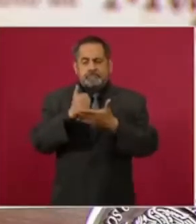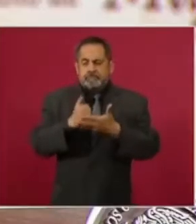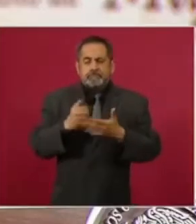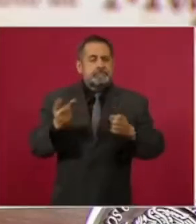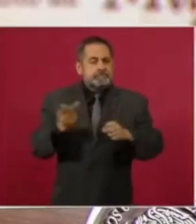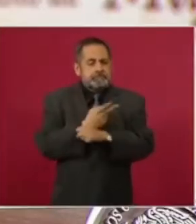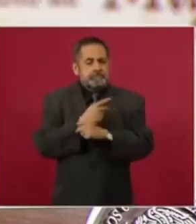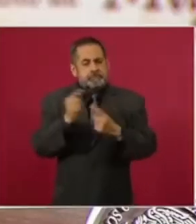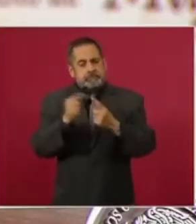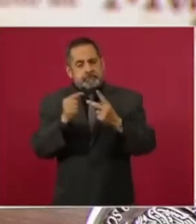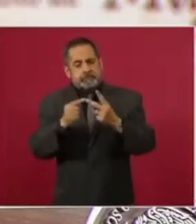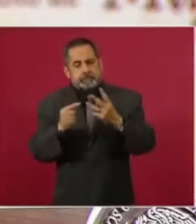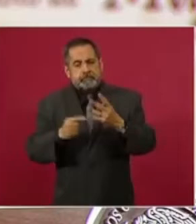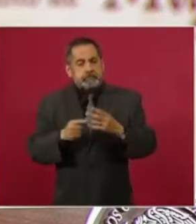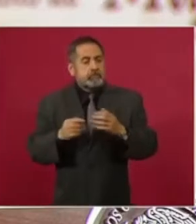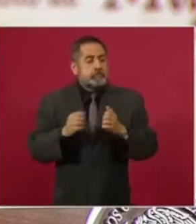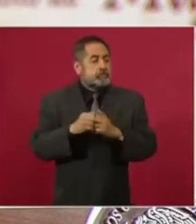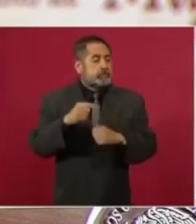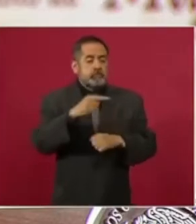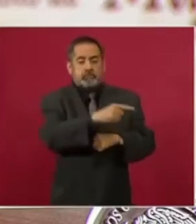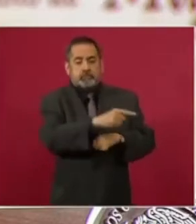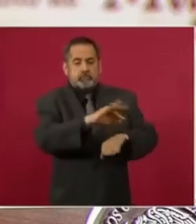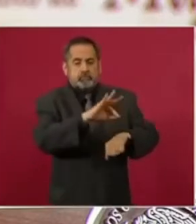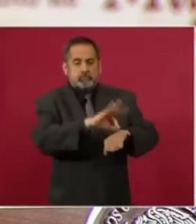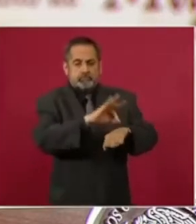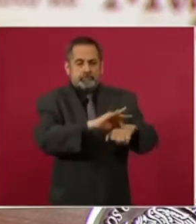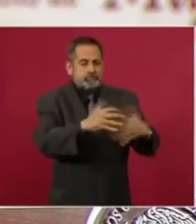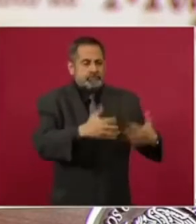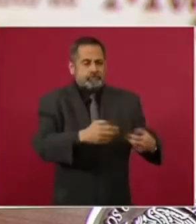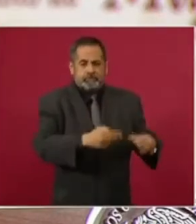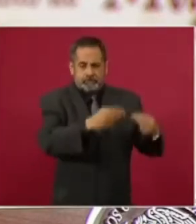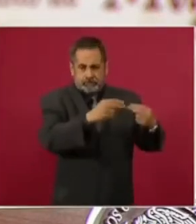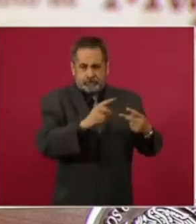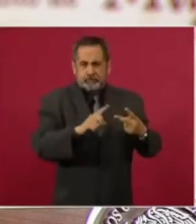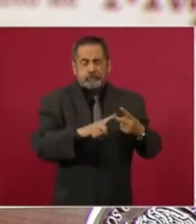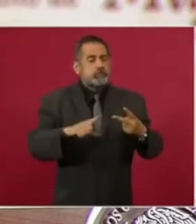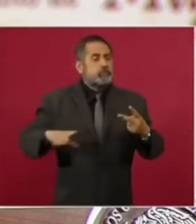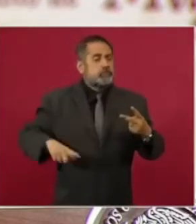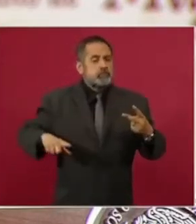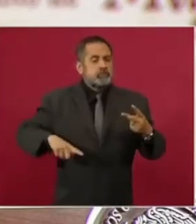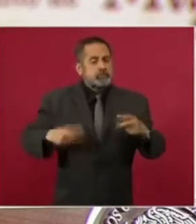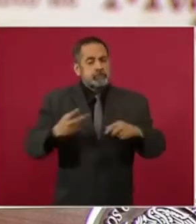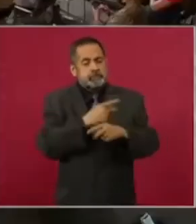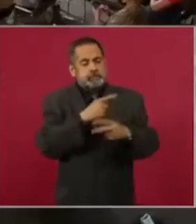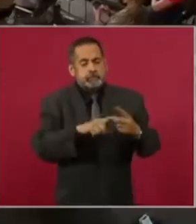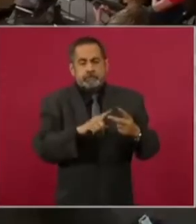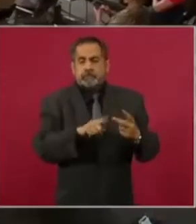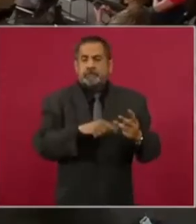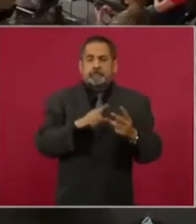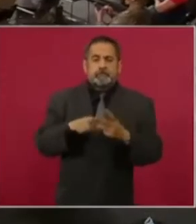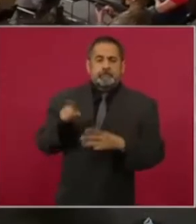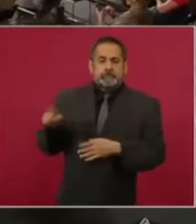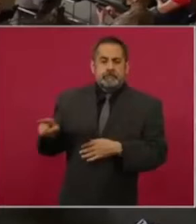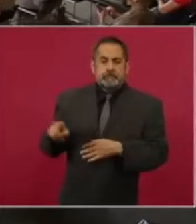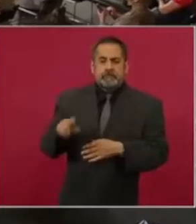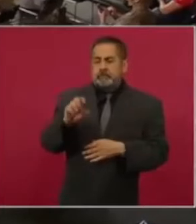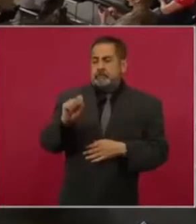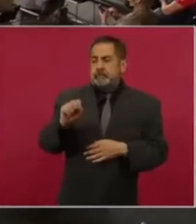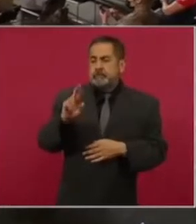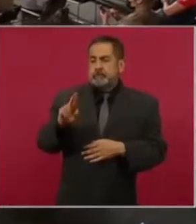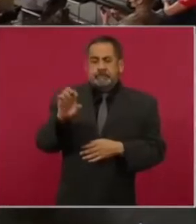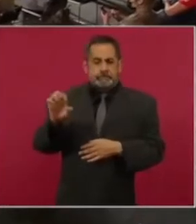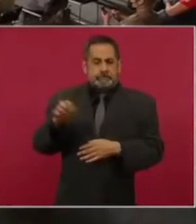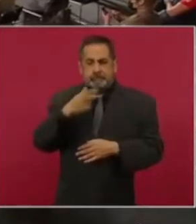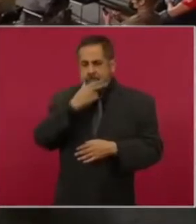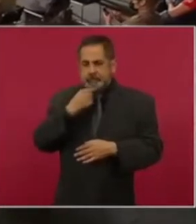con farmacéuticas, con gobiernos extranjeros, y va a informar el secretario de Relaciones